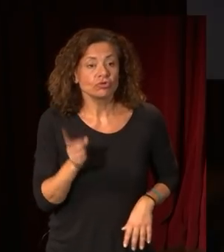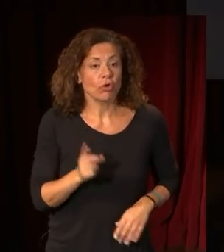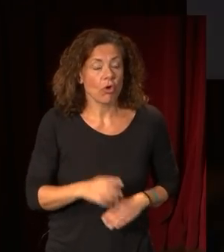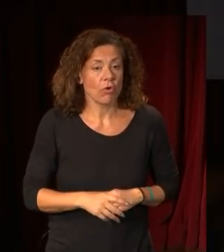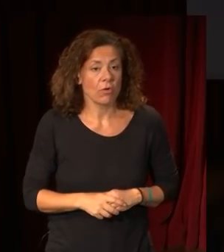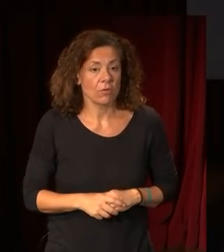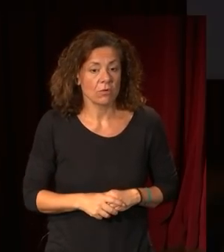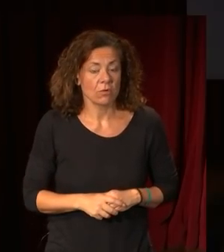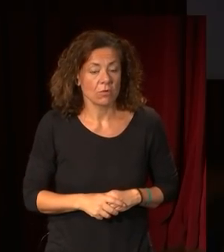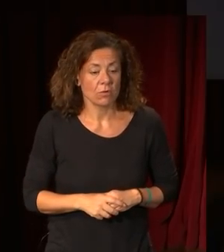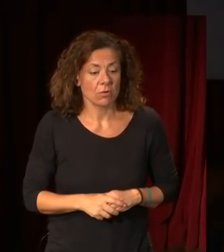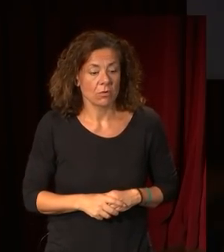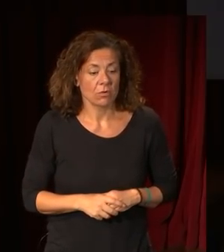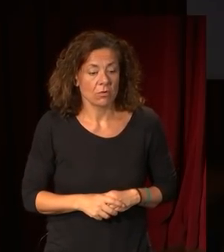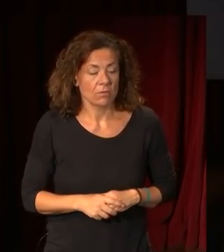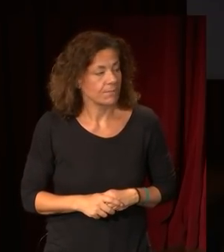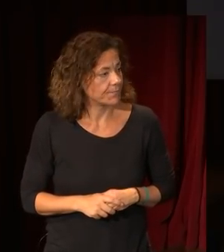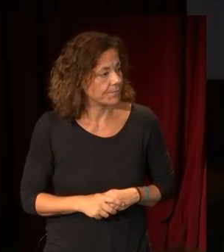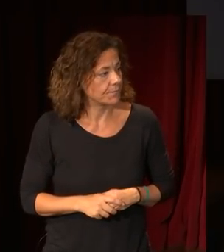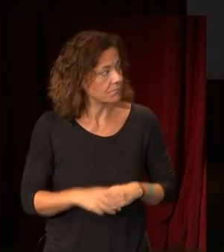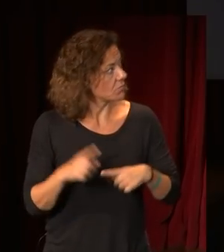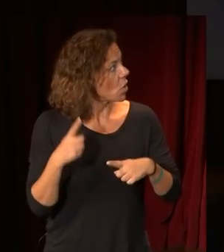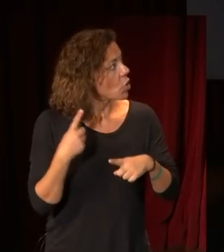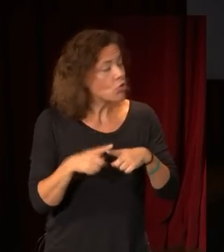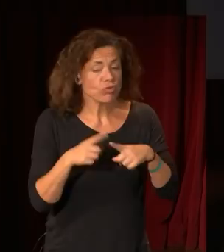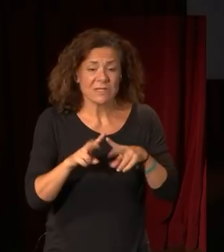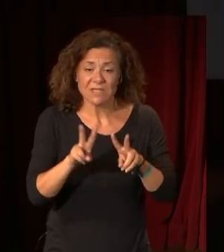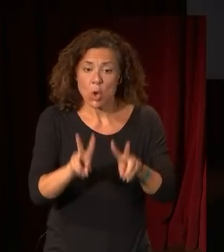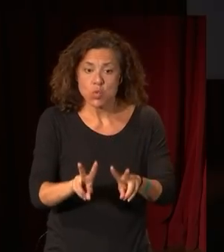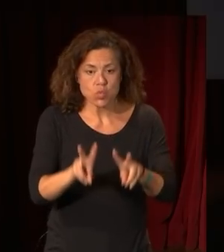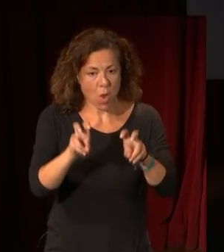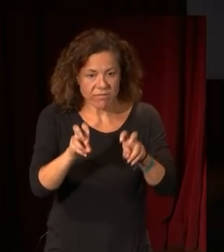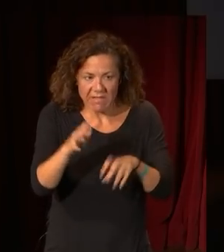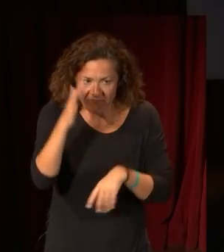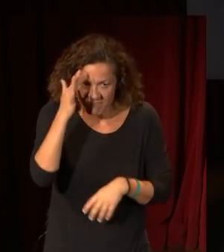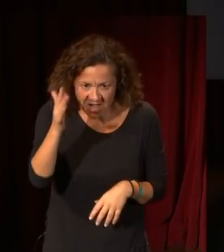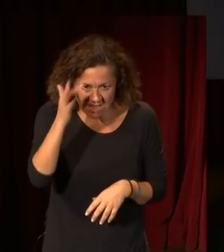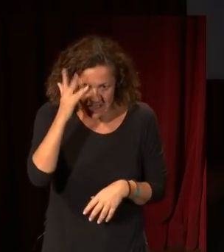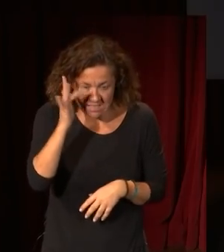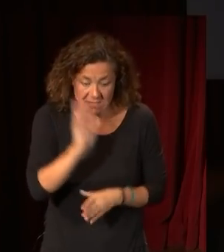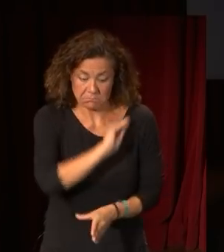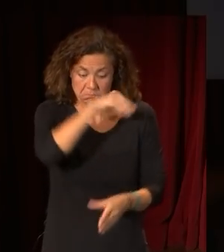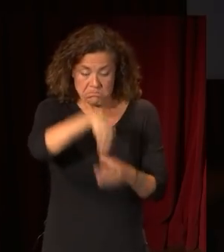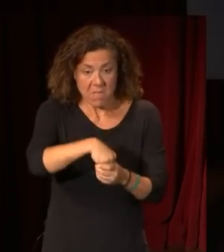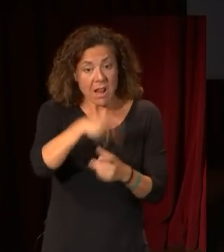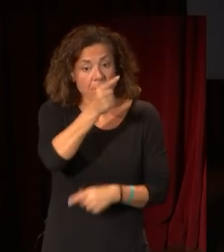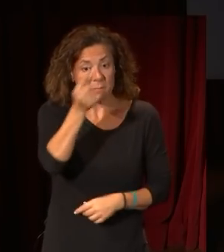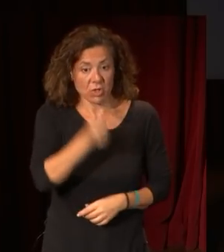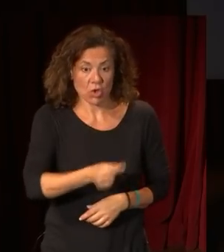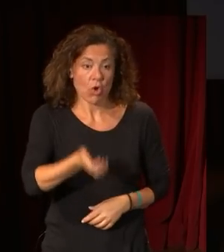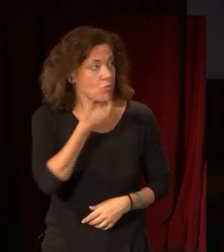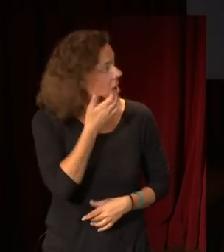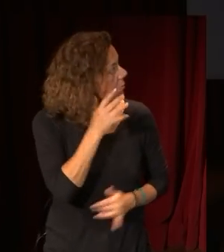con elementos nuevos y absolutamente fantasiosos que introducen bermejo como son estos